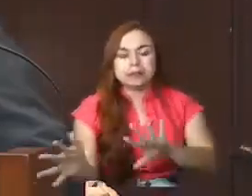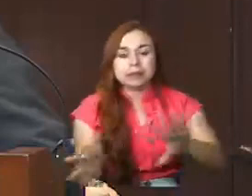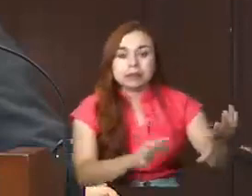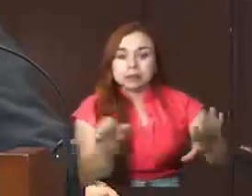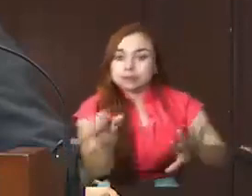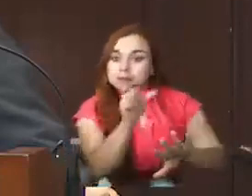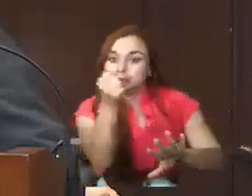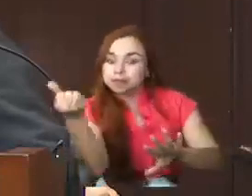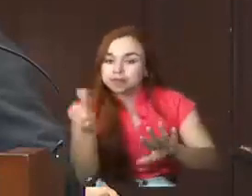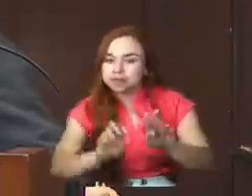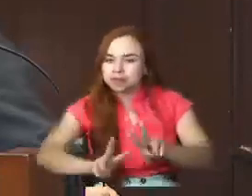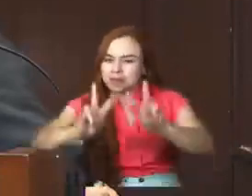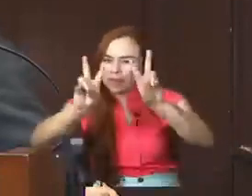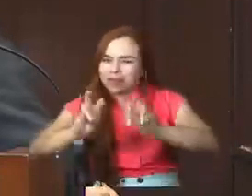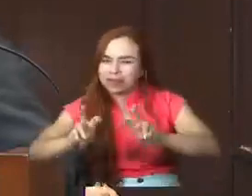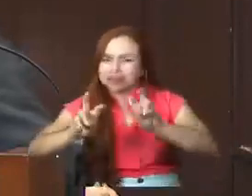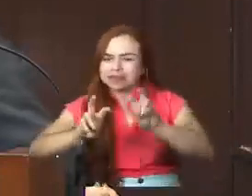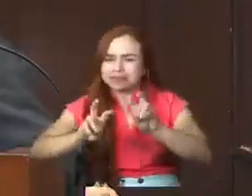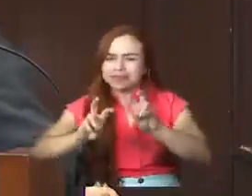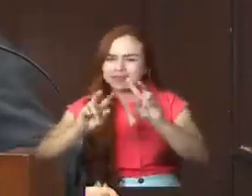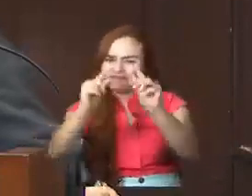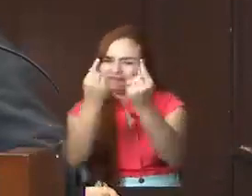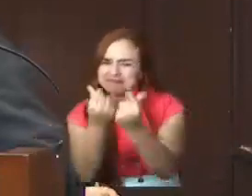y 35, que creó